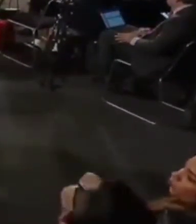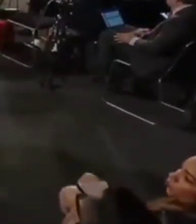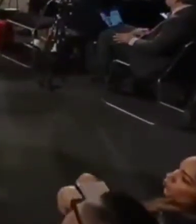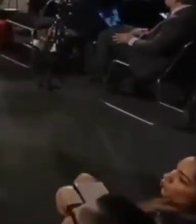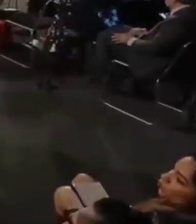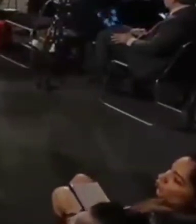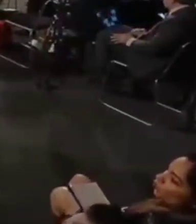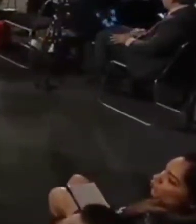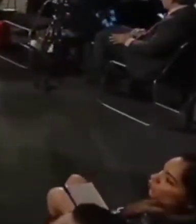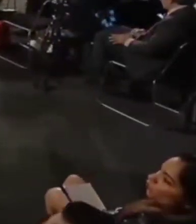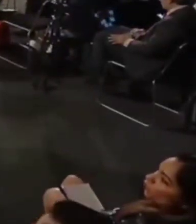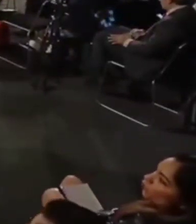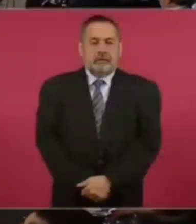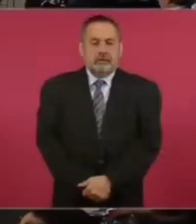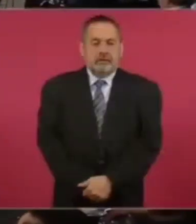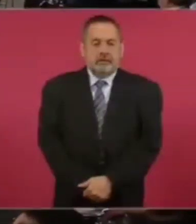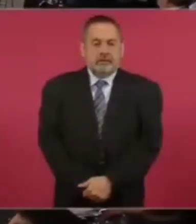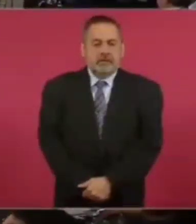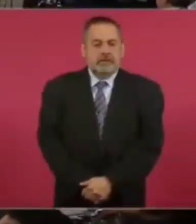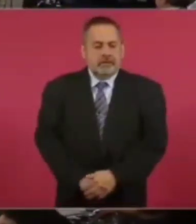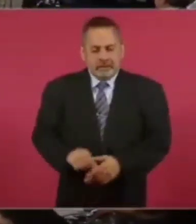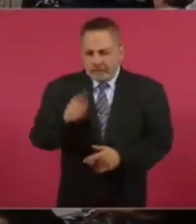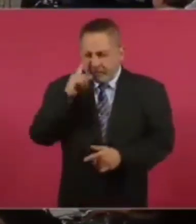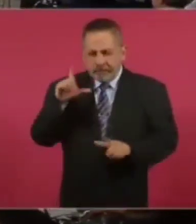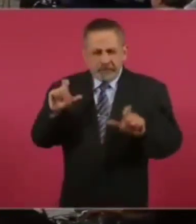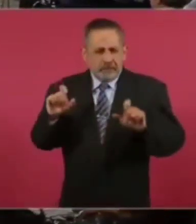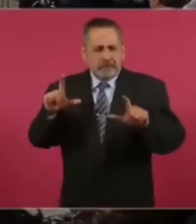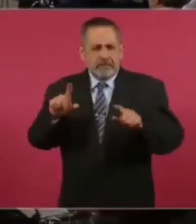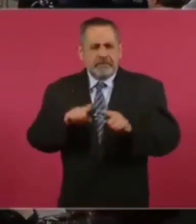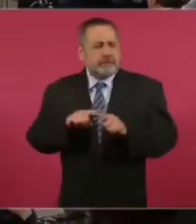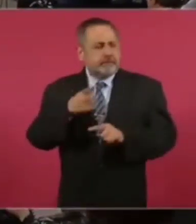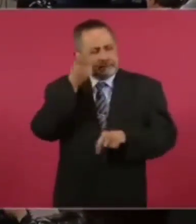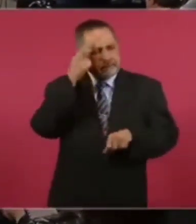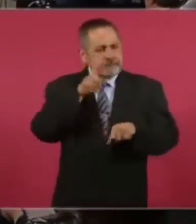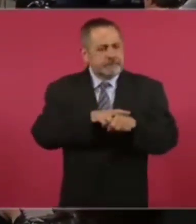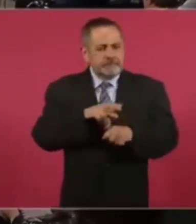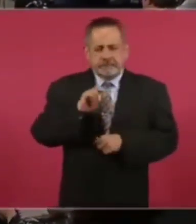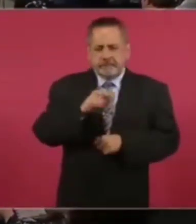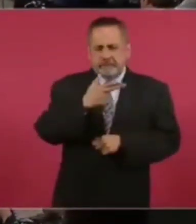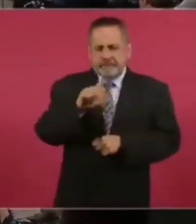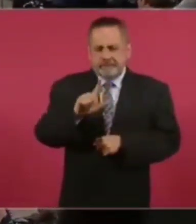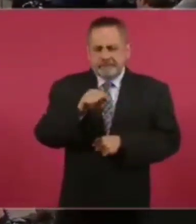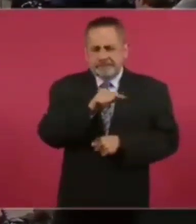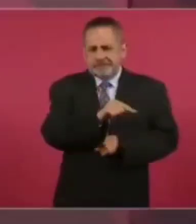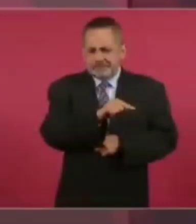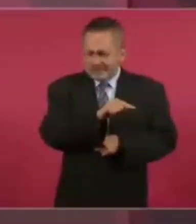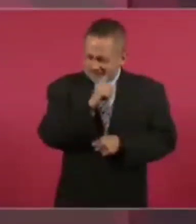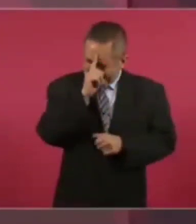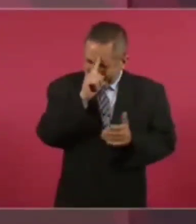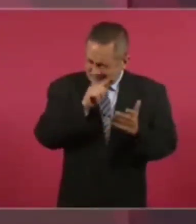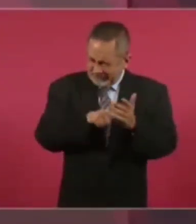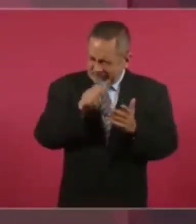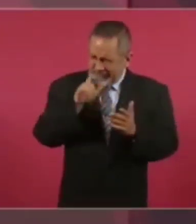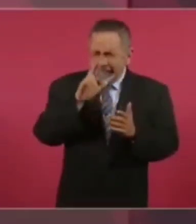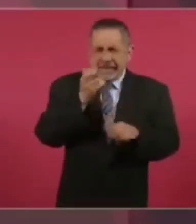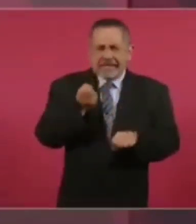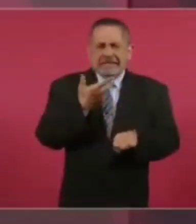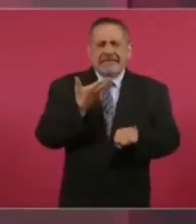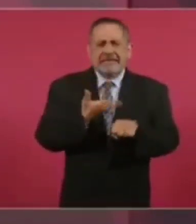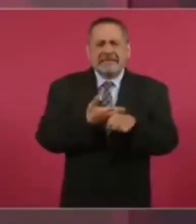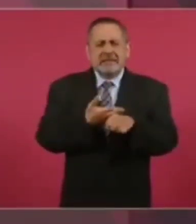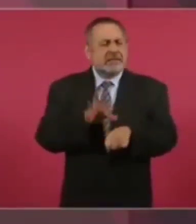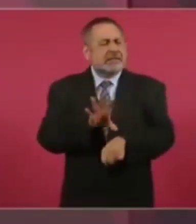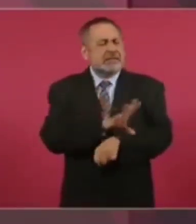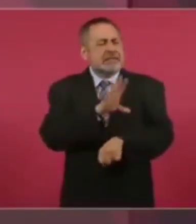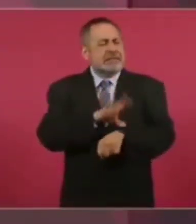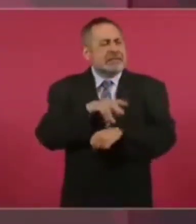que había estado de secretario, creo que de Energía, del Patrimonio